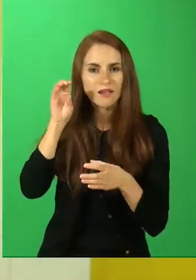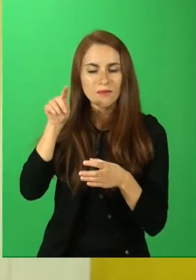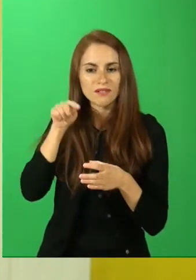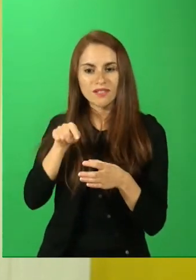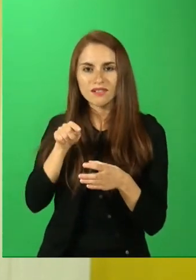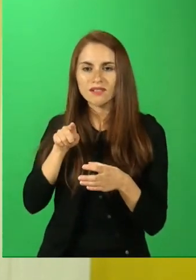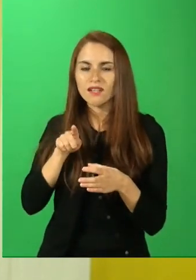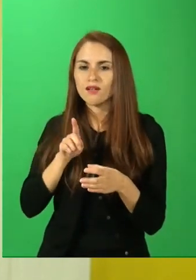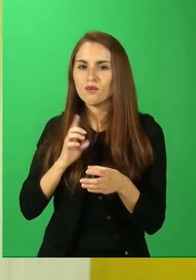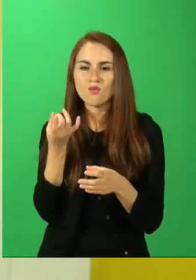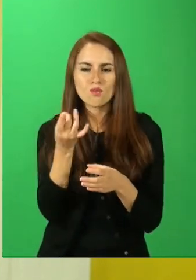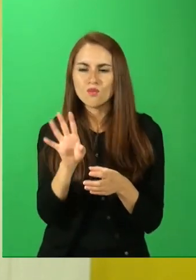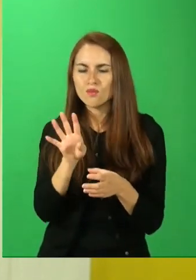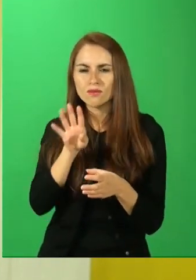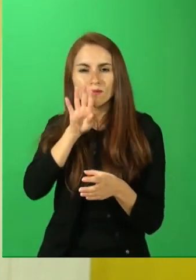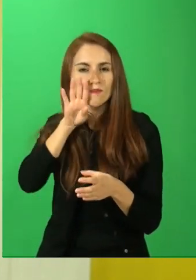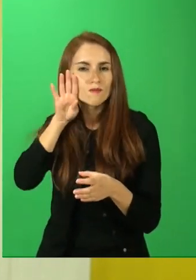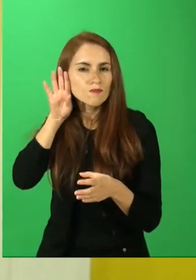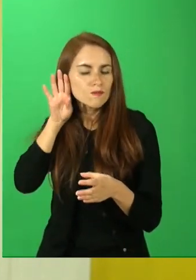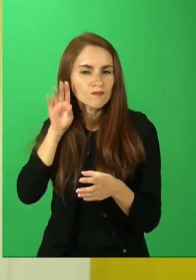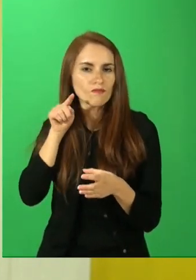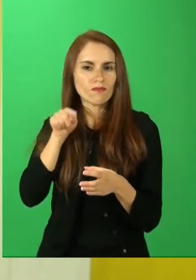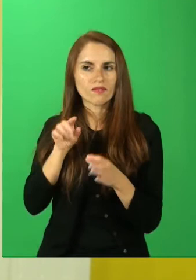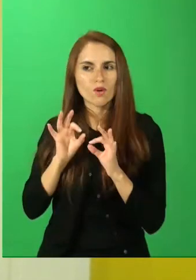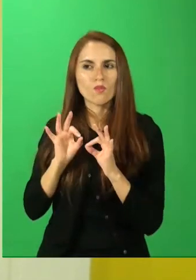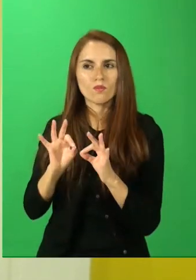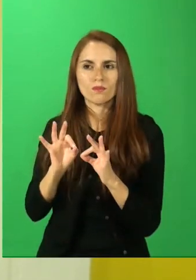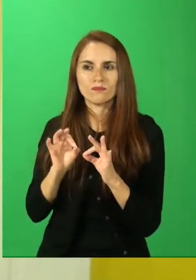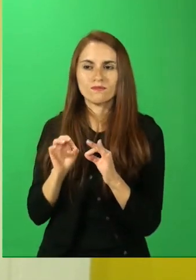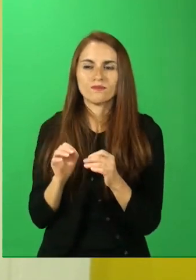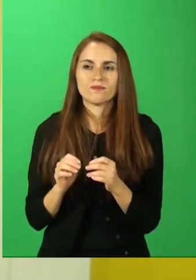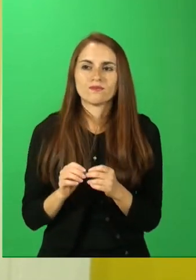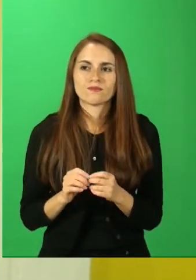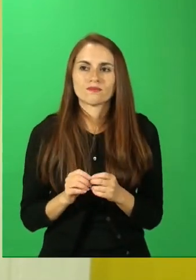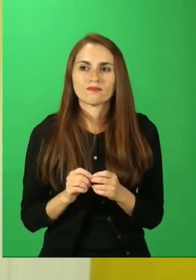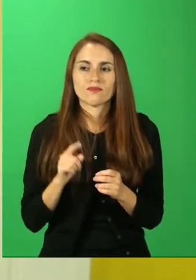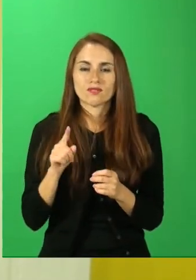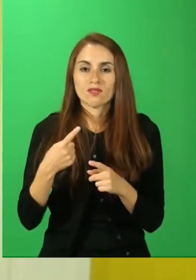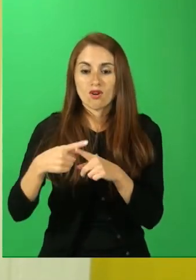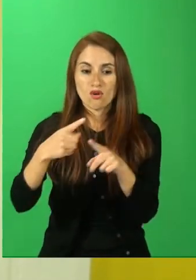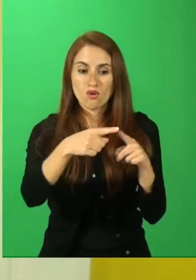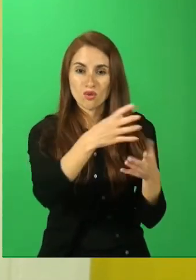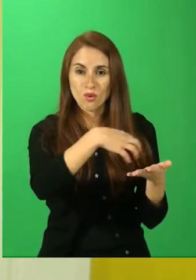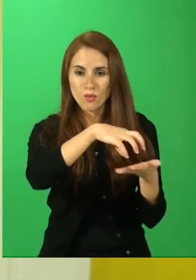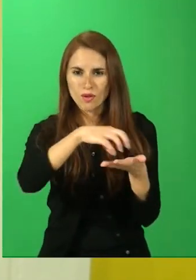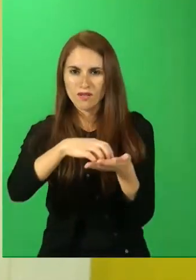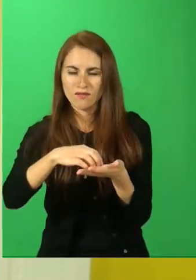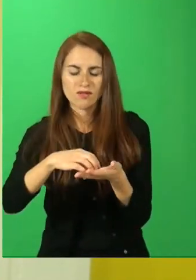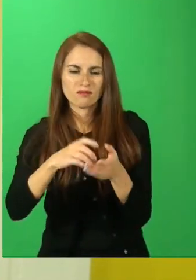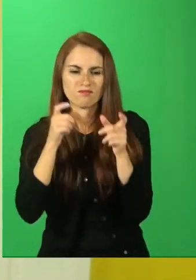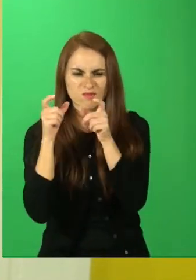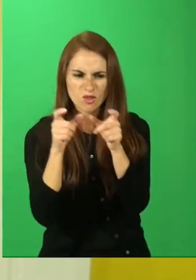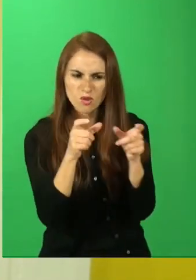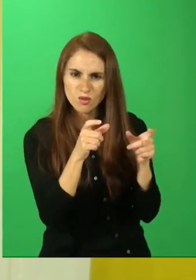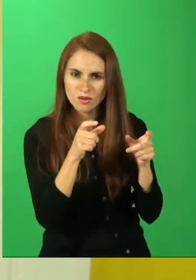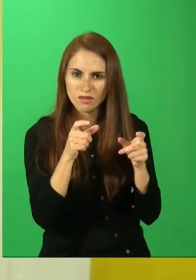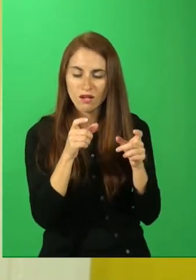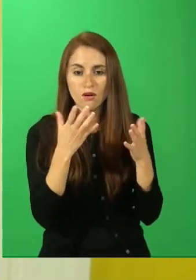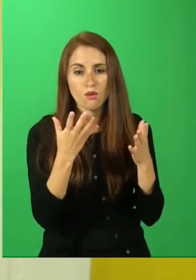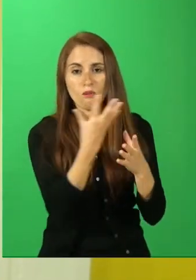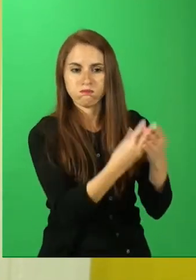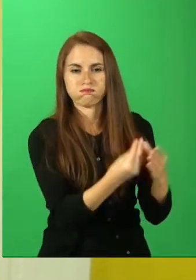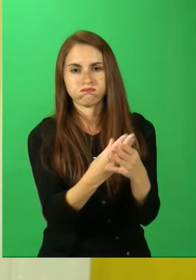germánica. Por lo tanto, todos los demás pueblos había que eliminarlos, controlarlos, y en muchos casos, como